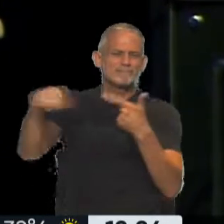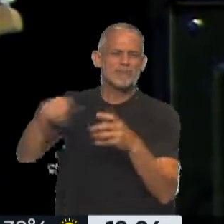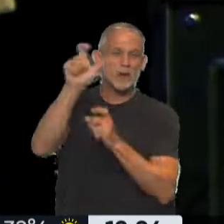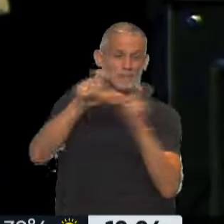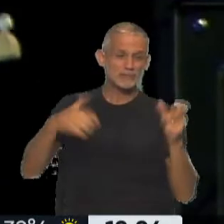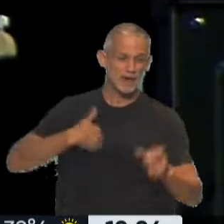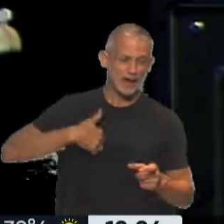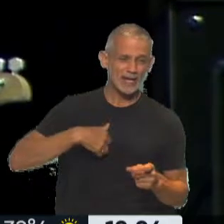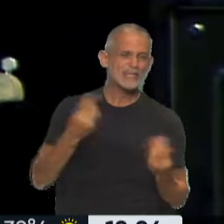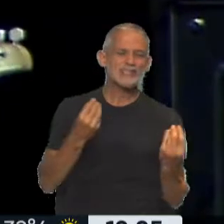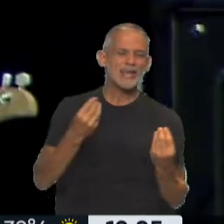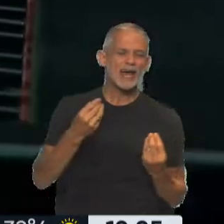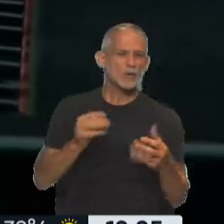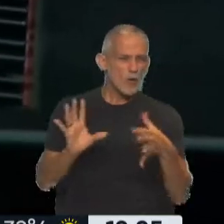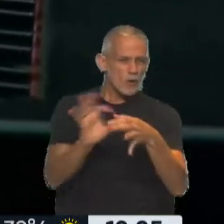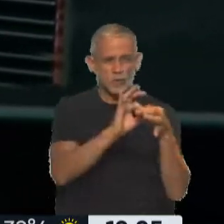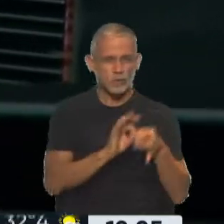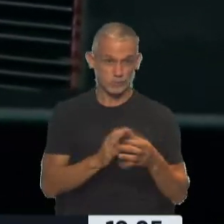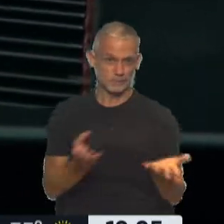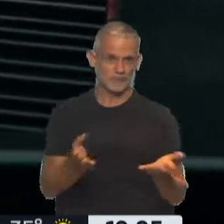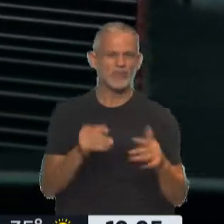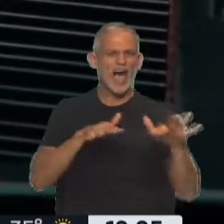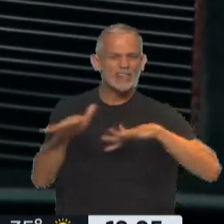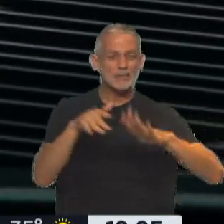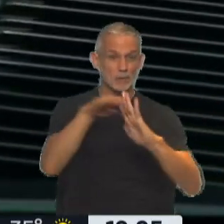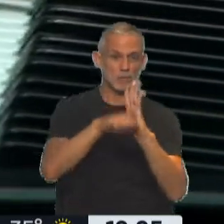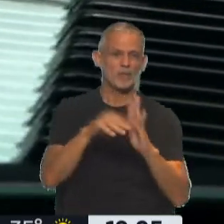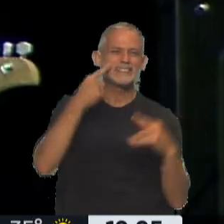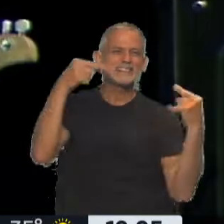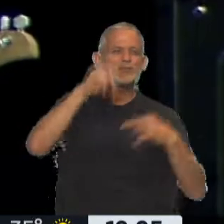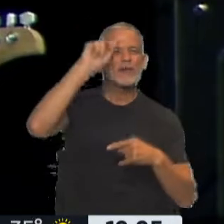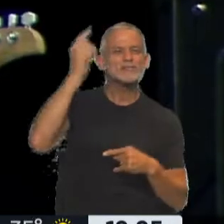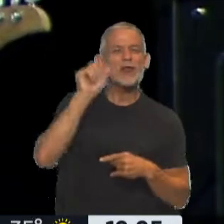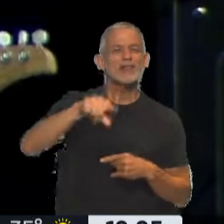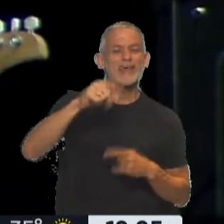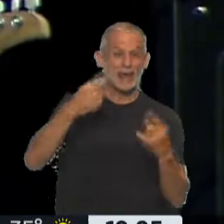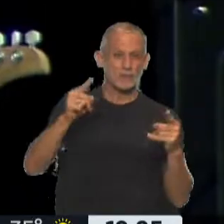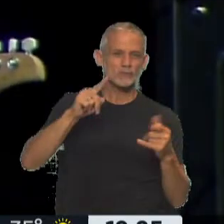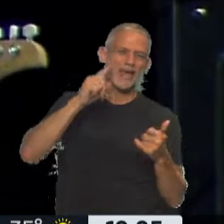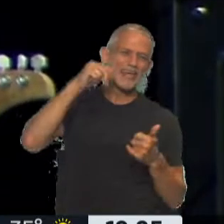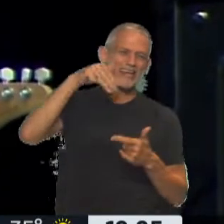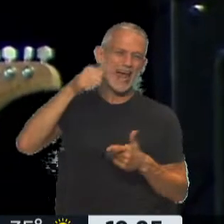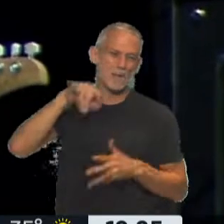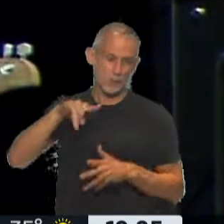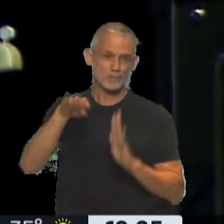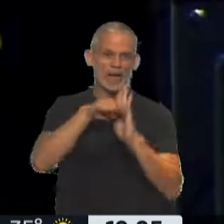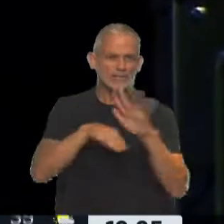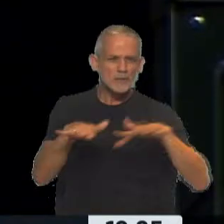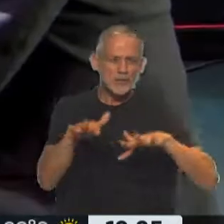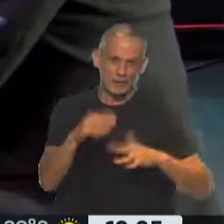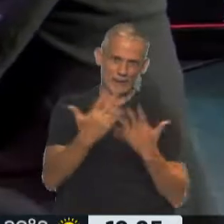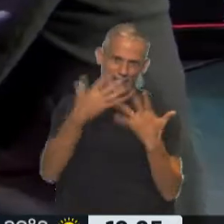de la Argentina en unísono. Y hay muchas actividades que INAMUAP, el Instituto Nacional de la Música, ha programado para este Día